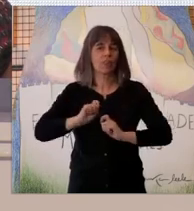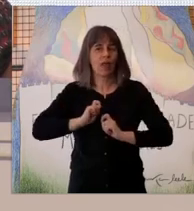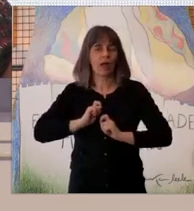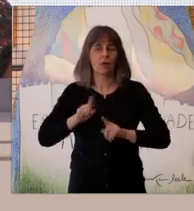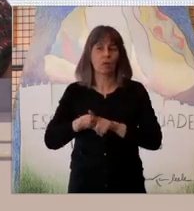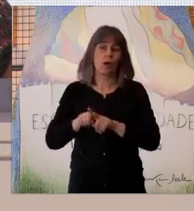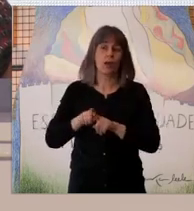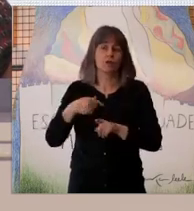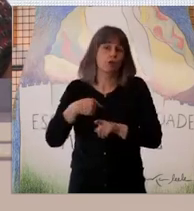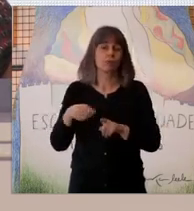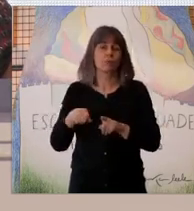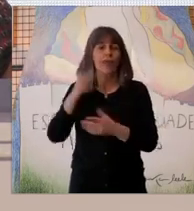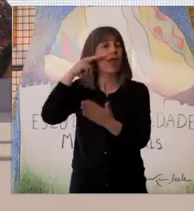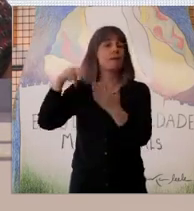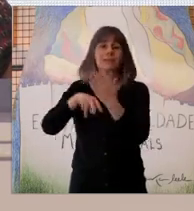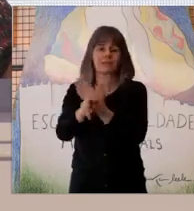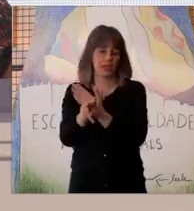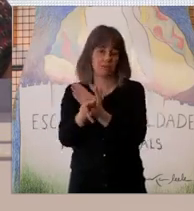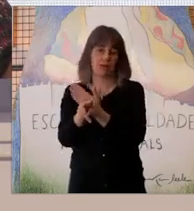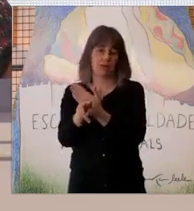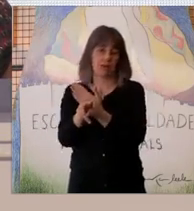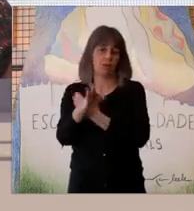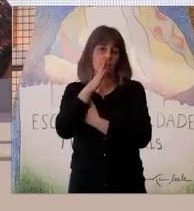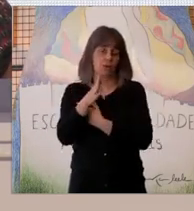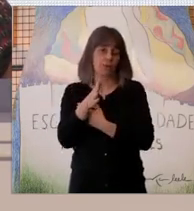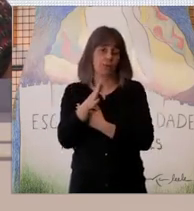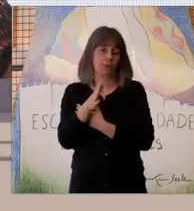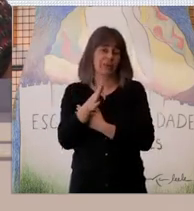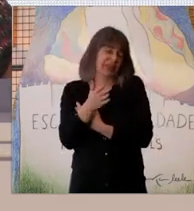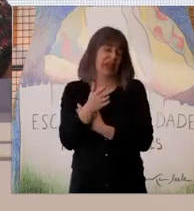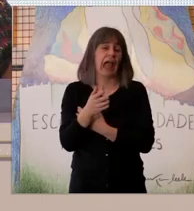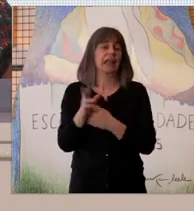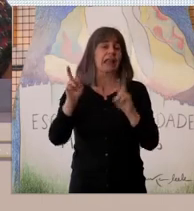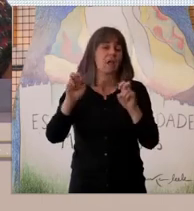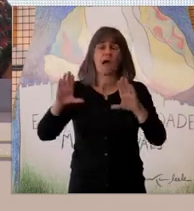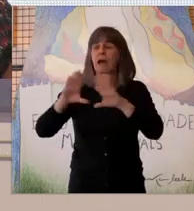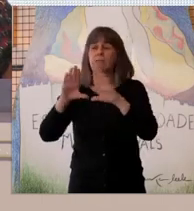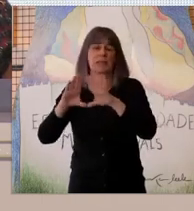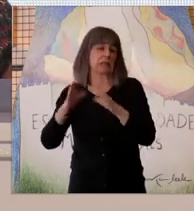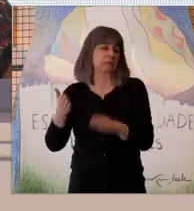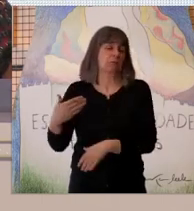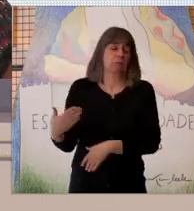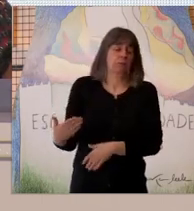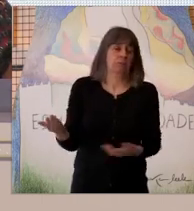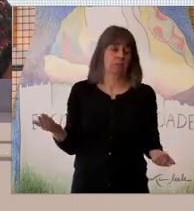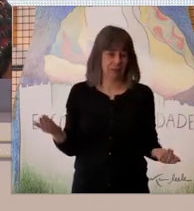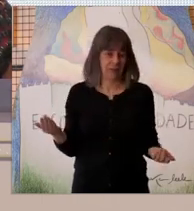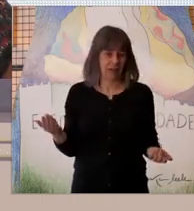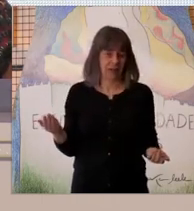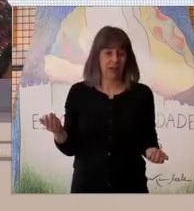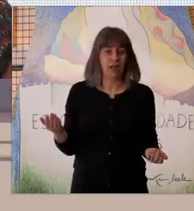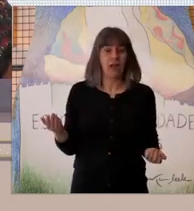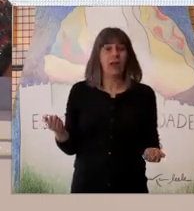eso de invisibilización primero porque son esas cosas del feminismo de Esto hace años y